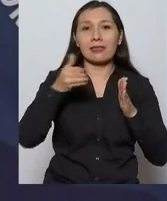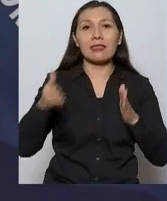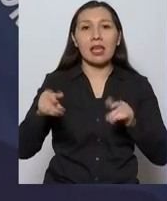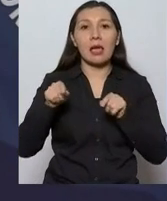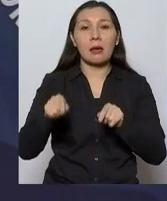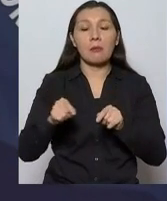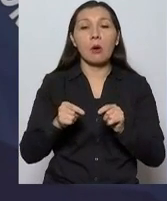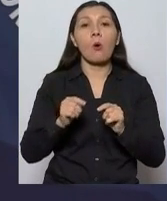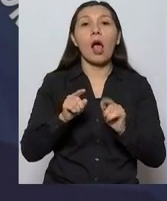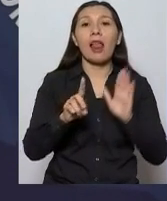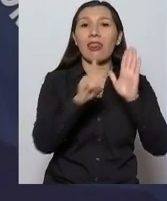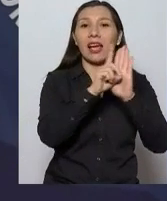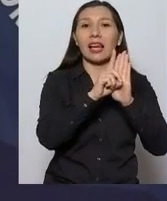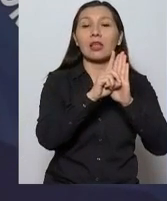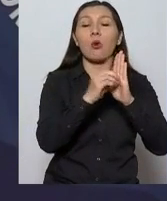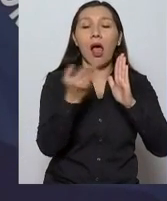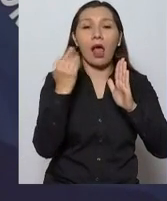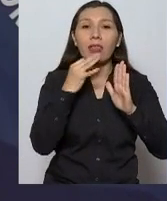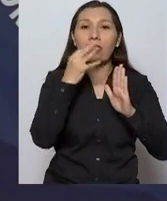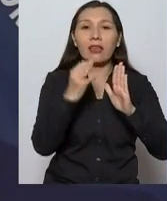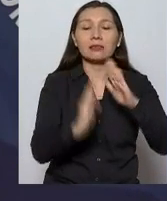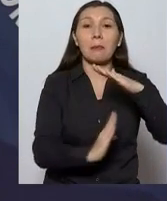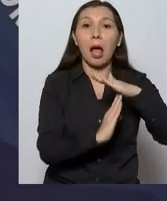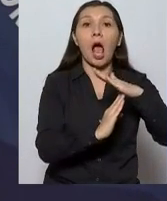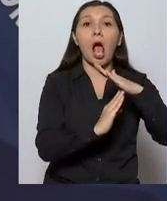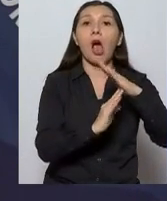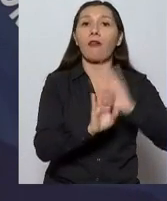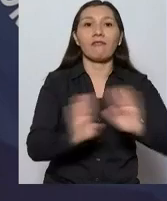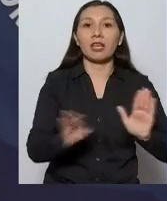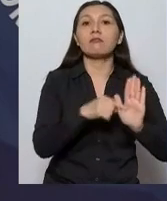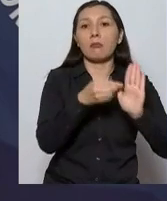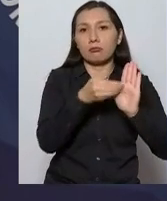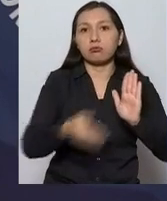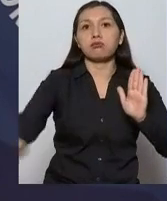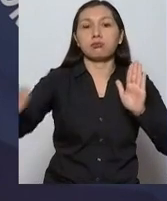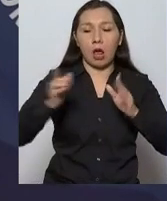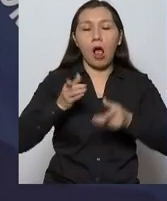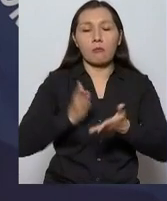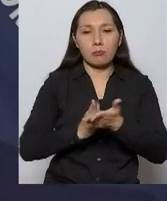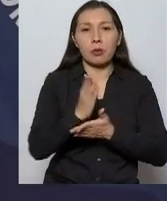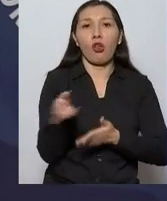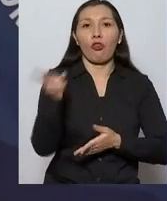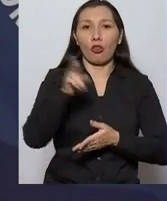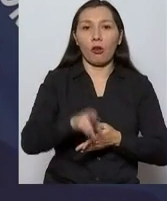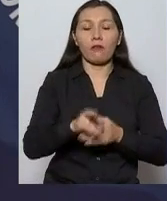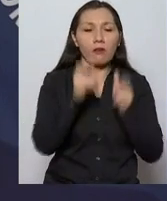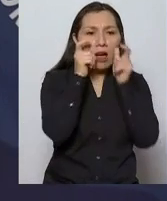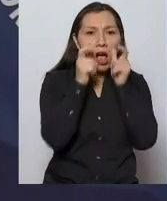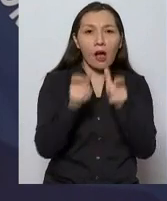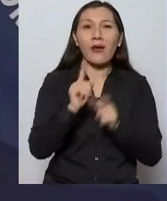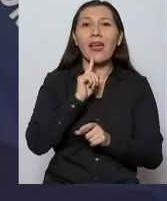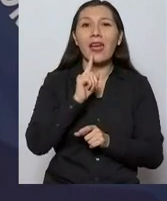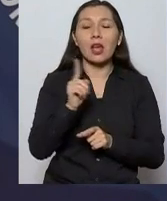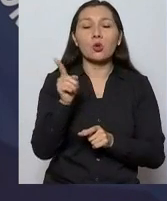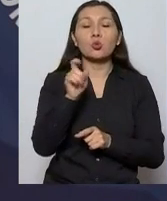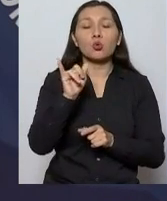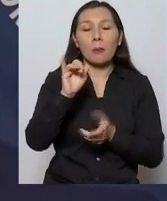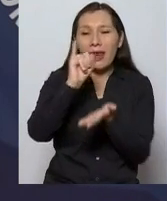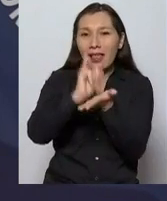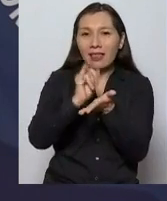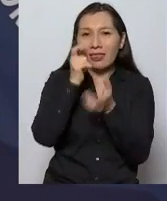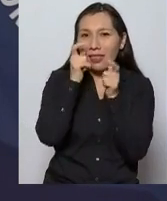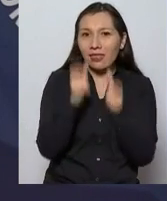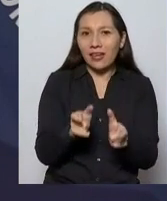de vigencia de este decreto, a la brevedad posible, cosa que va a, por supuesto, fiscalizar la